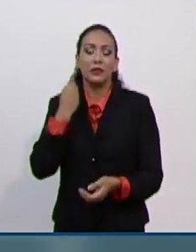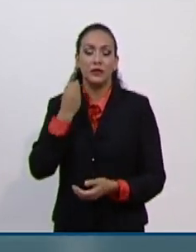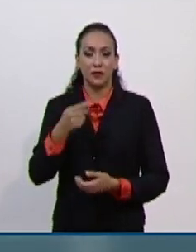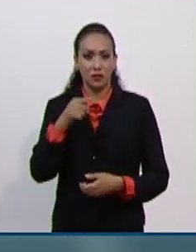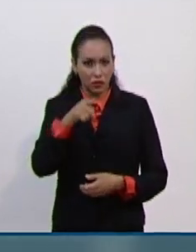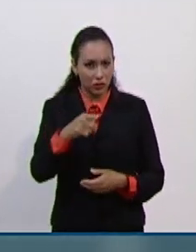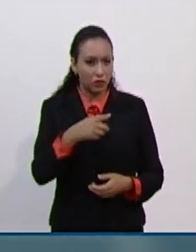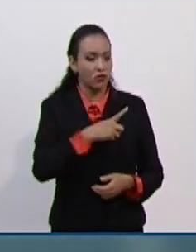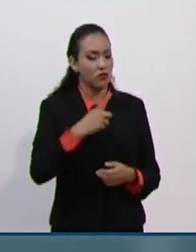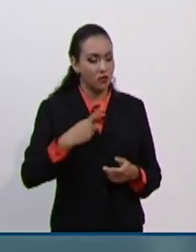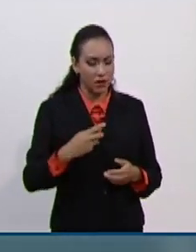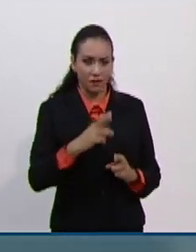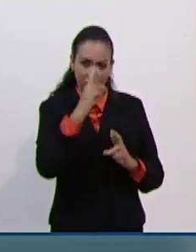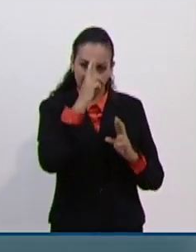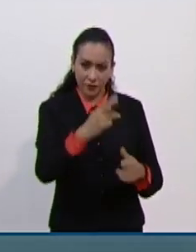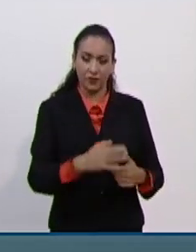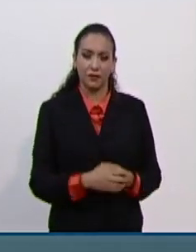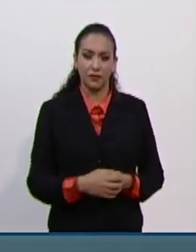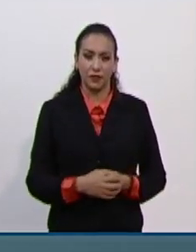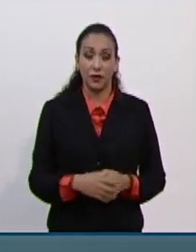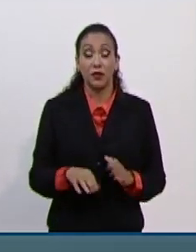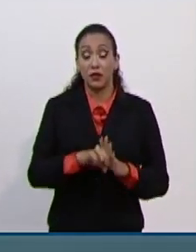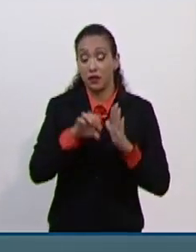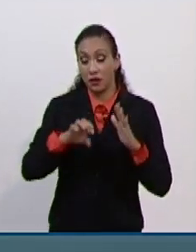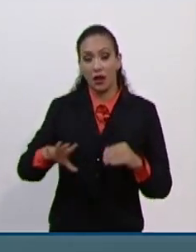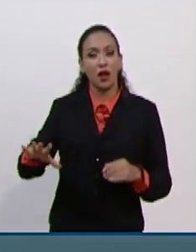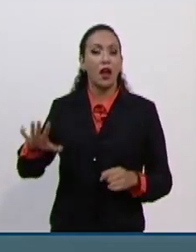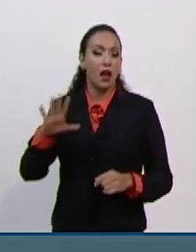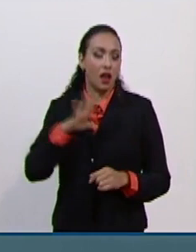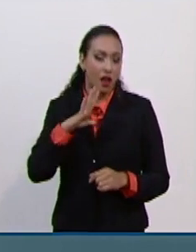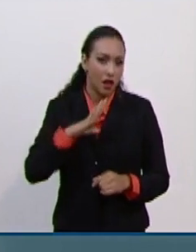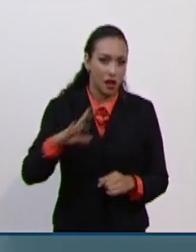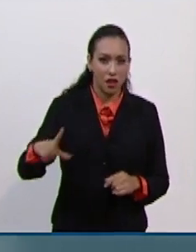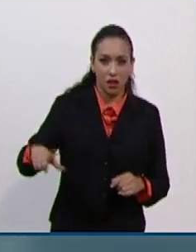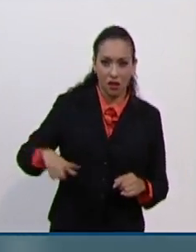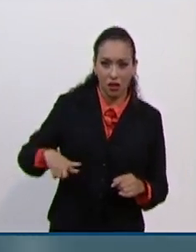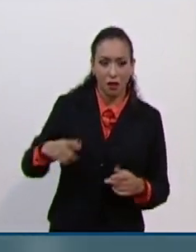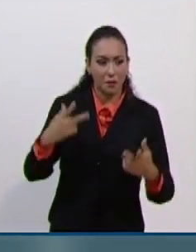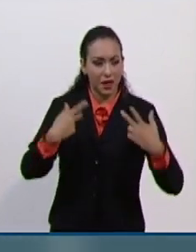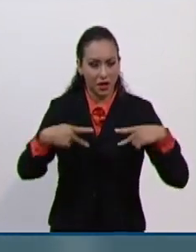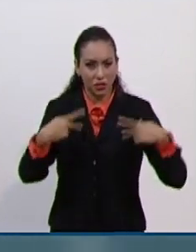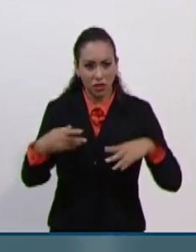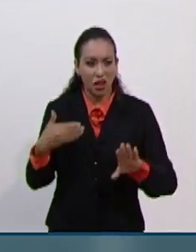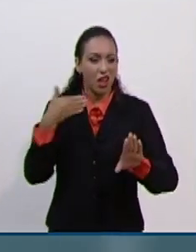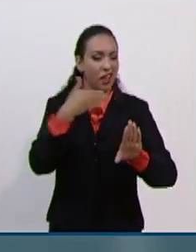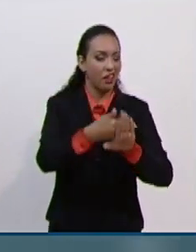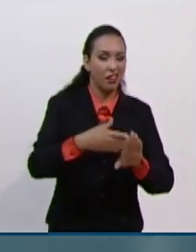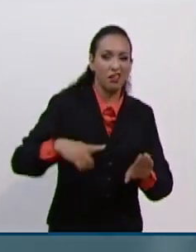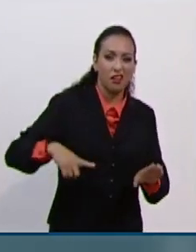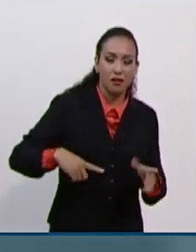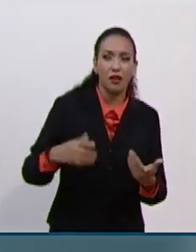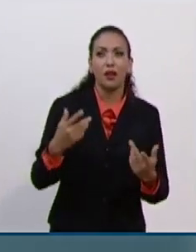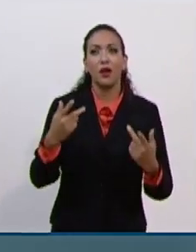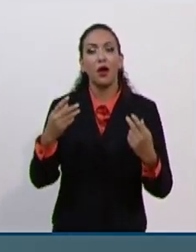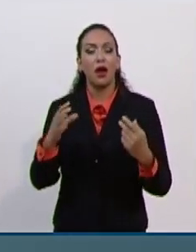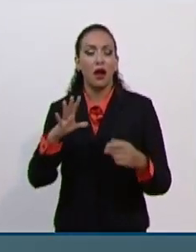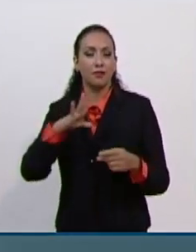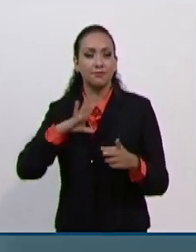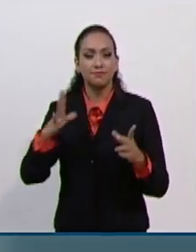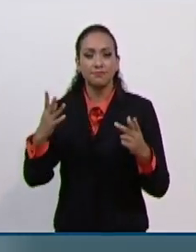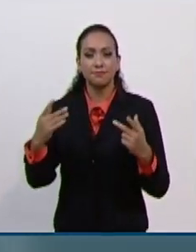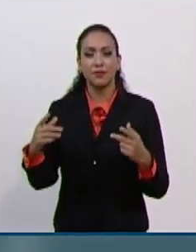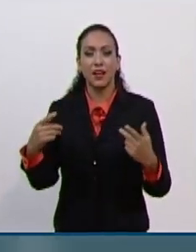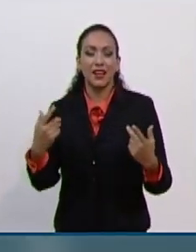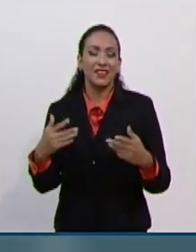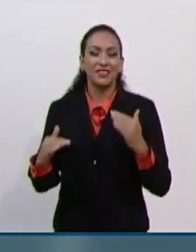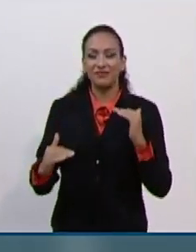Tenemos el Estado en contra de David, por ejemplo, la gente en contra de David. Hay una